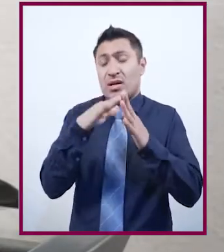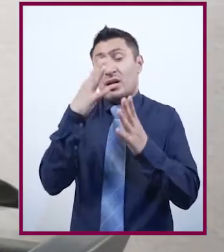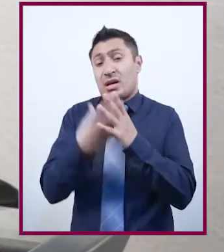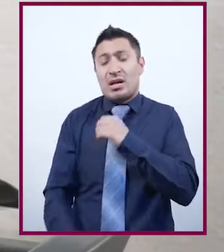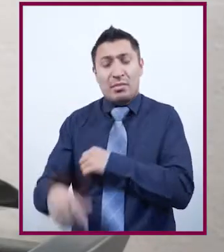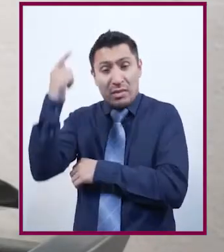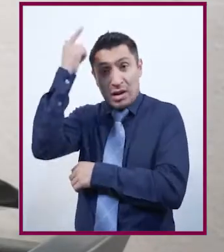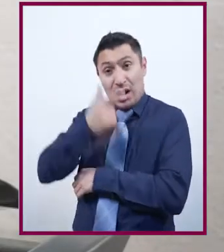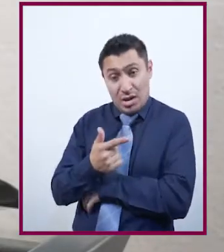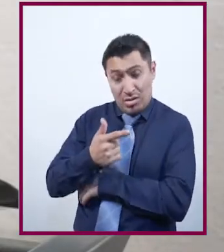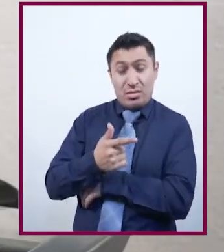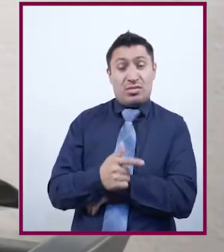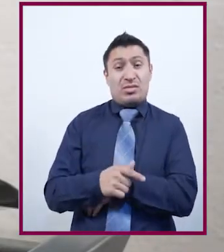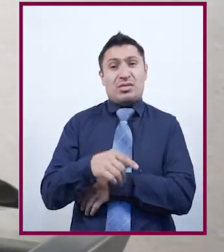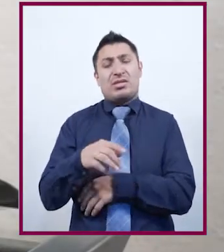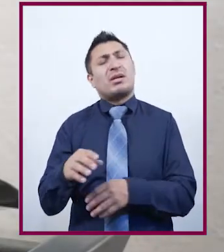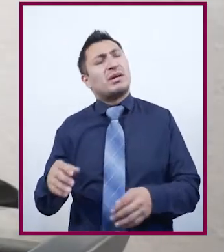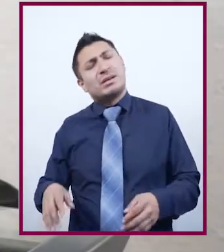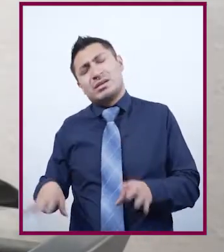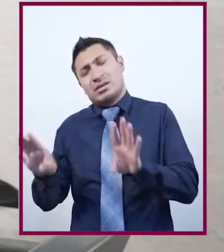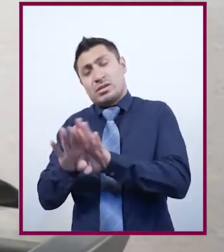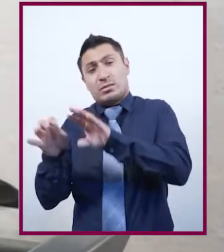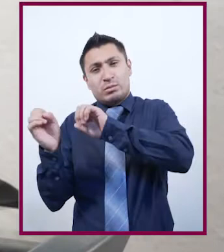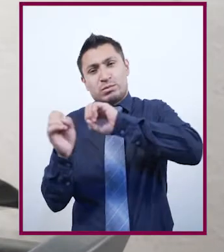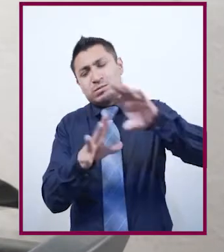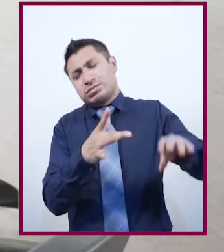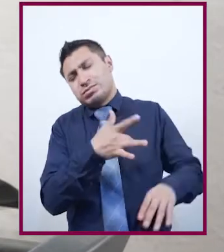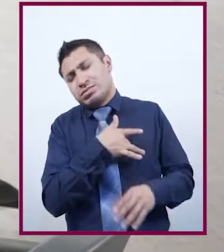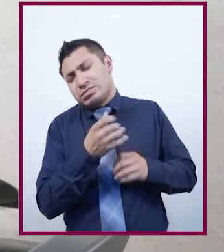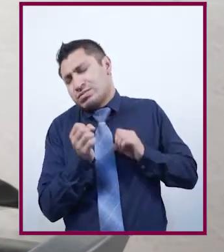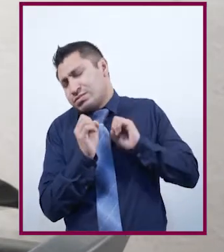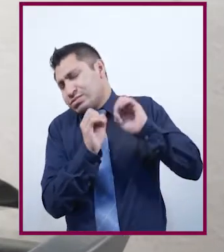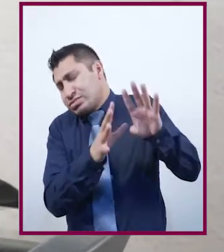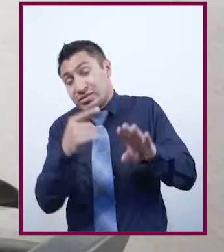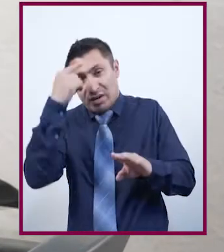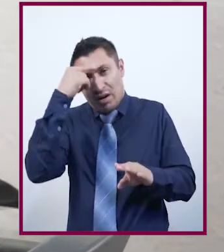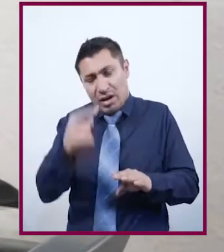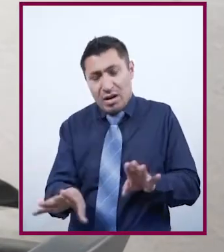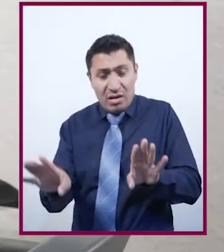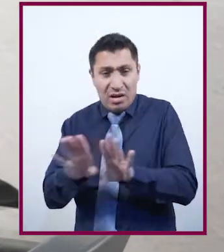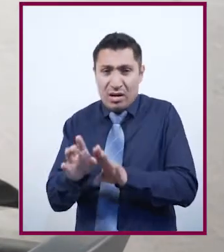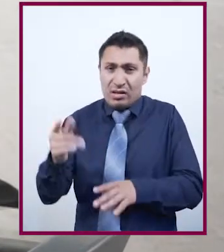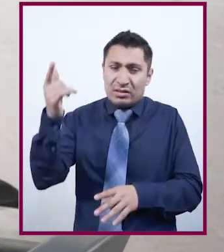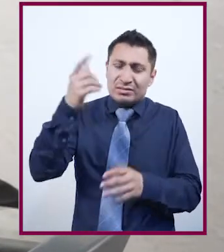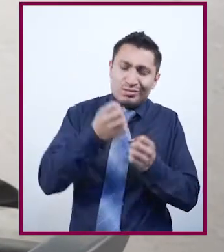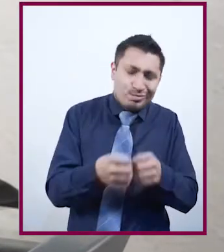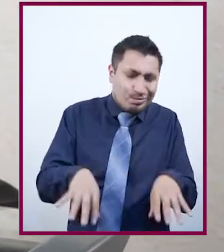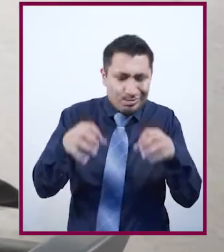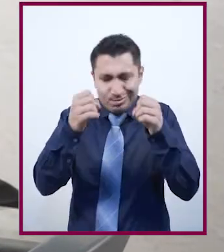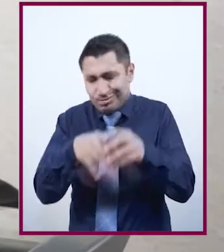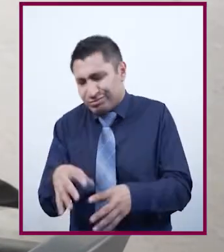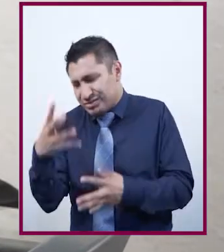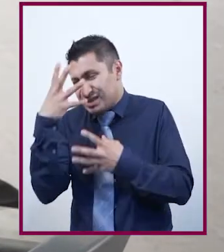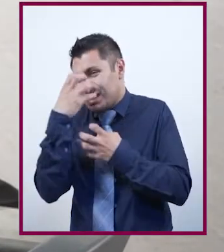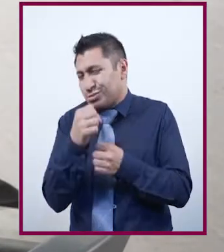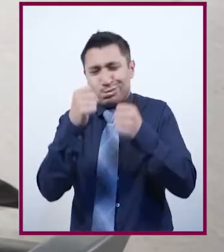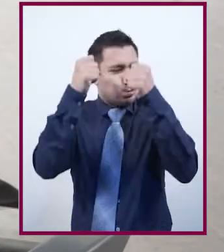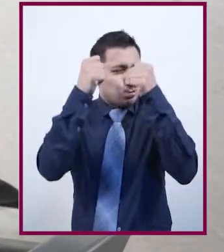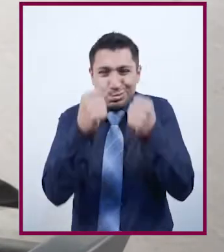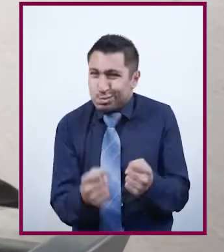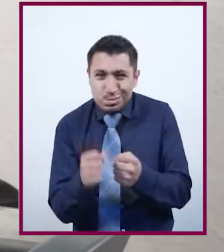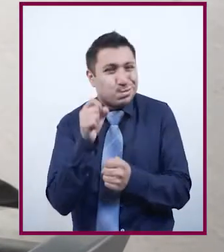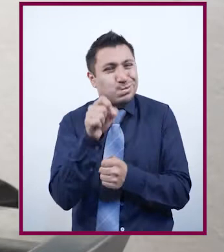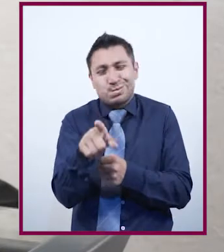casas en medio de la noche, dejando tras de sí parte de su corazón para enfrentar escenarios de pérdida y angustia y de